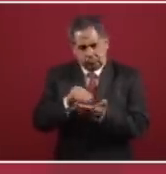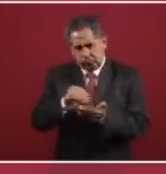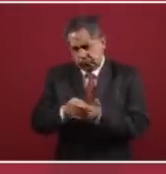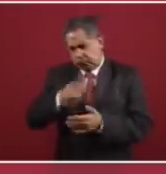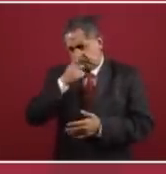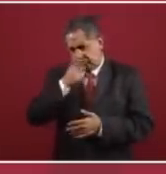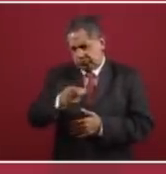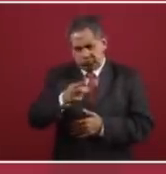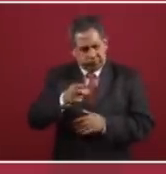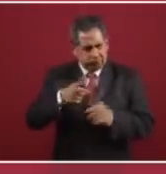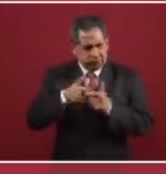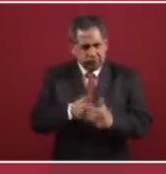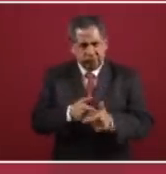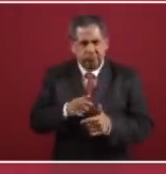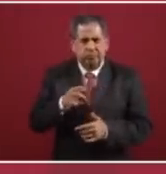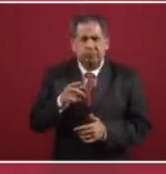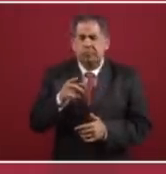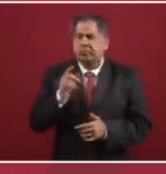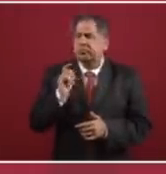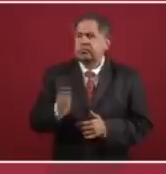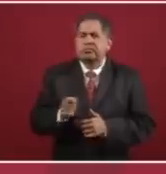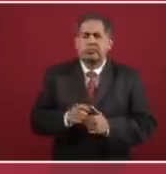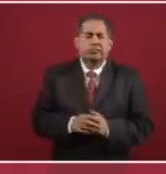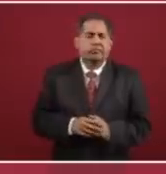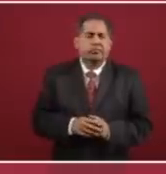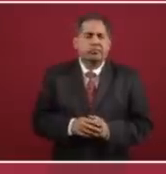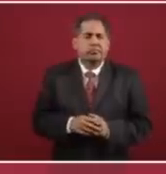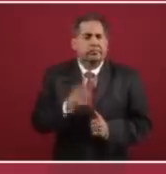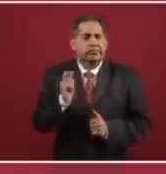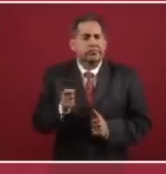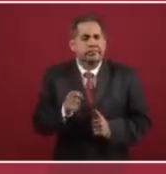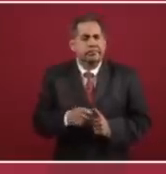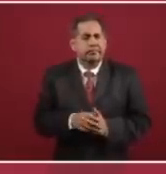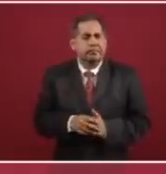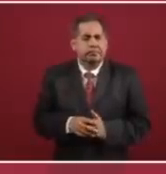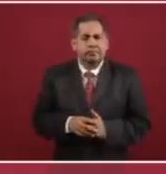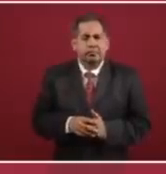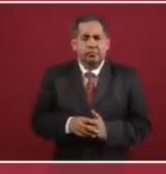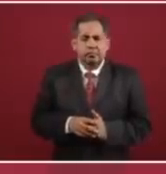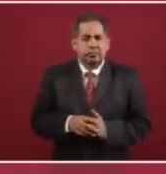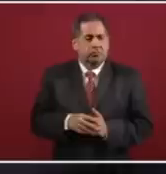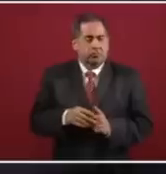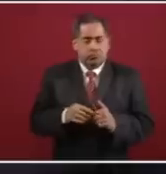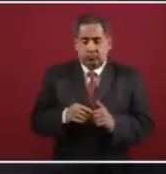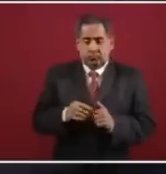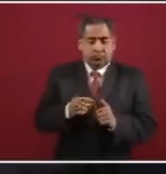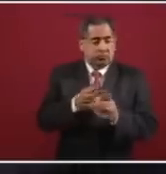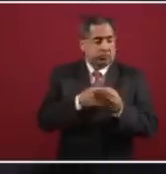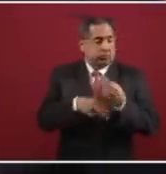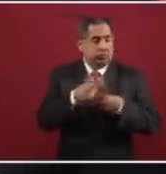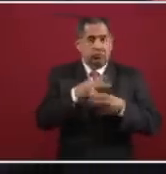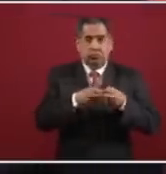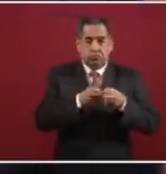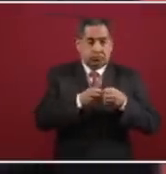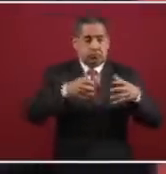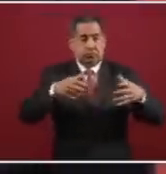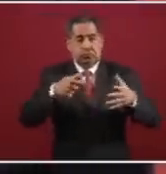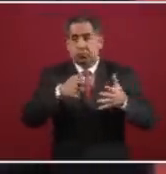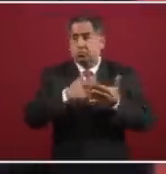sosteniendo que no es la panacea el crecimiento,